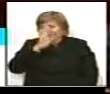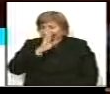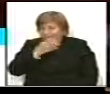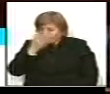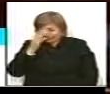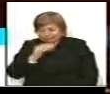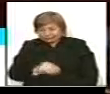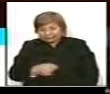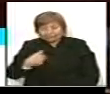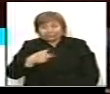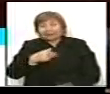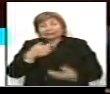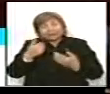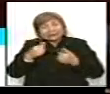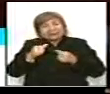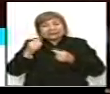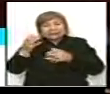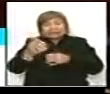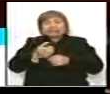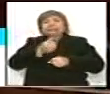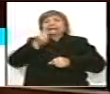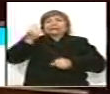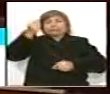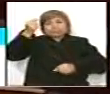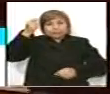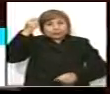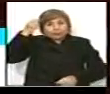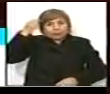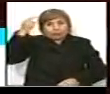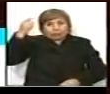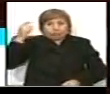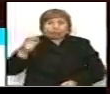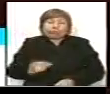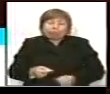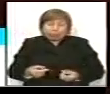Entonces tenemos que empezar a recuperar los sueños.